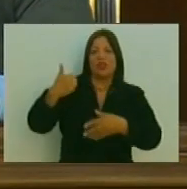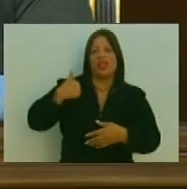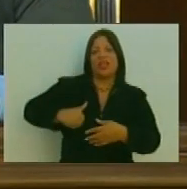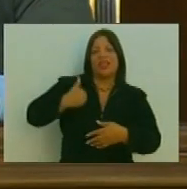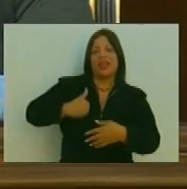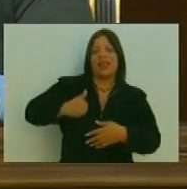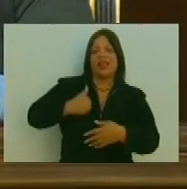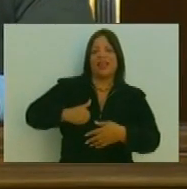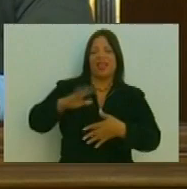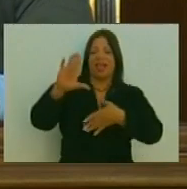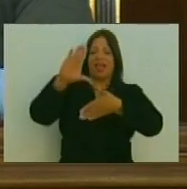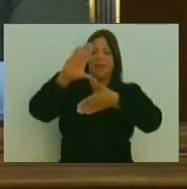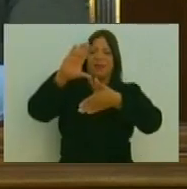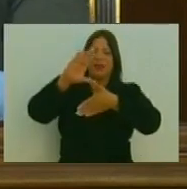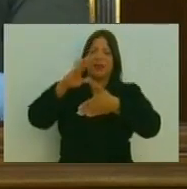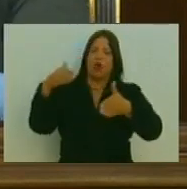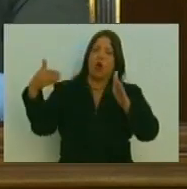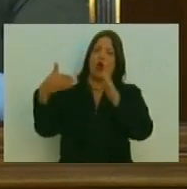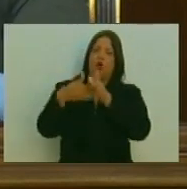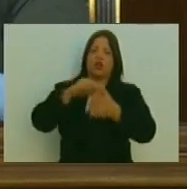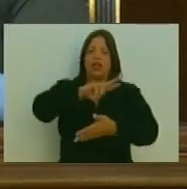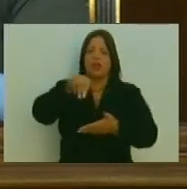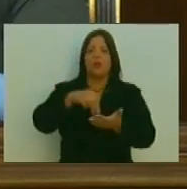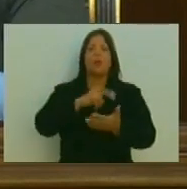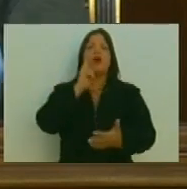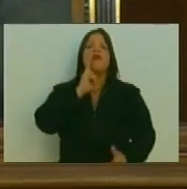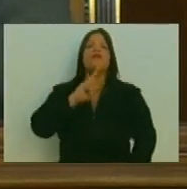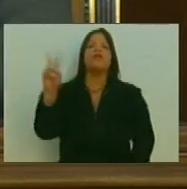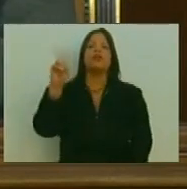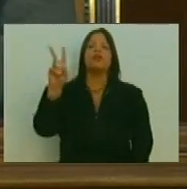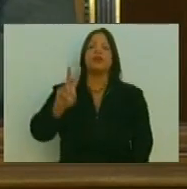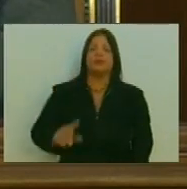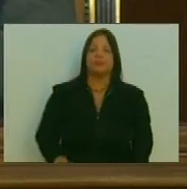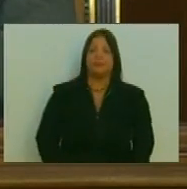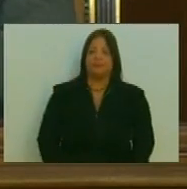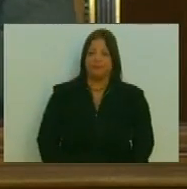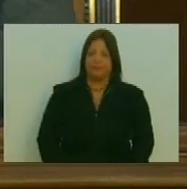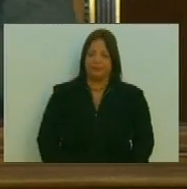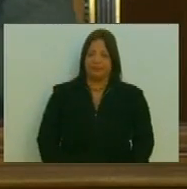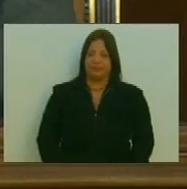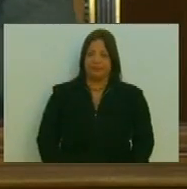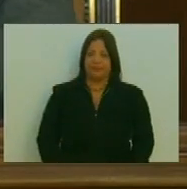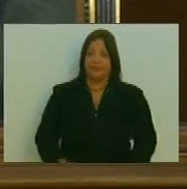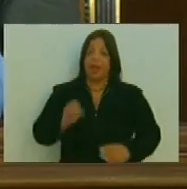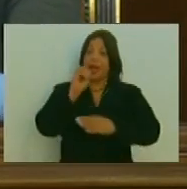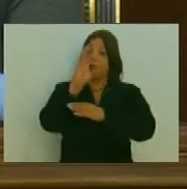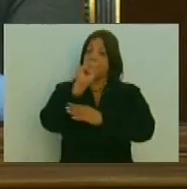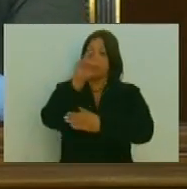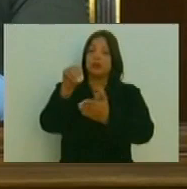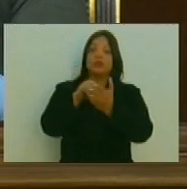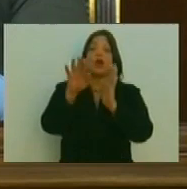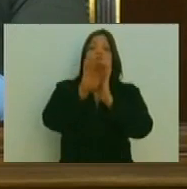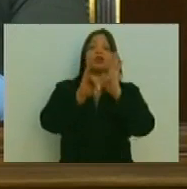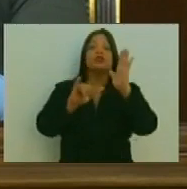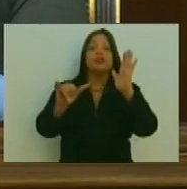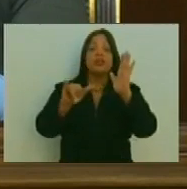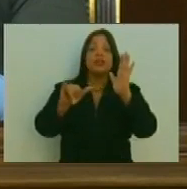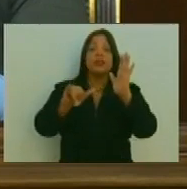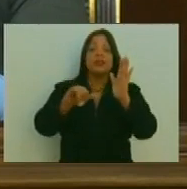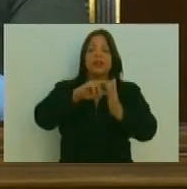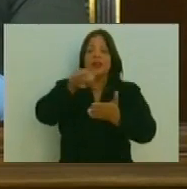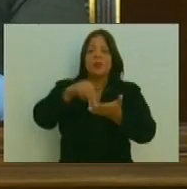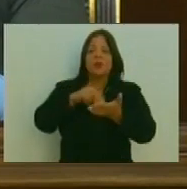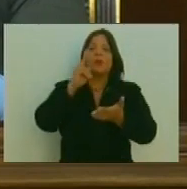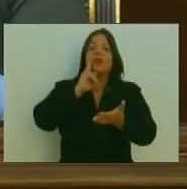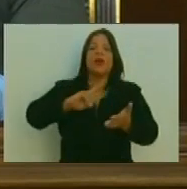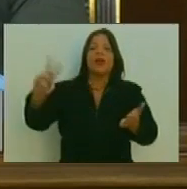Unidos de América en contra de la República Bolivariana de Venezuela. La Asamblea Nacional Constituyente de la República